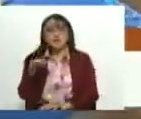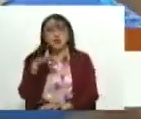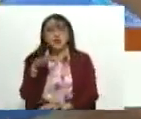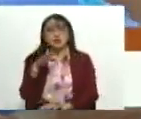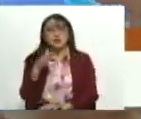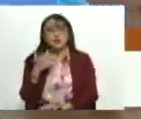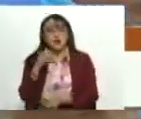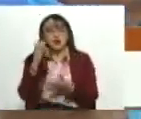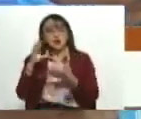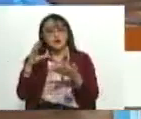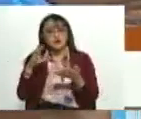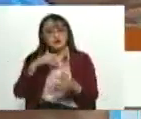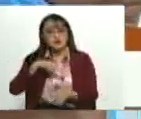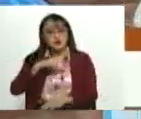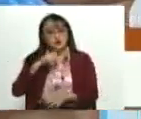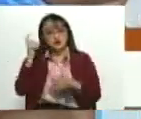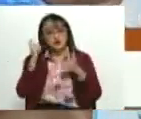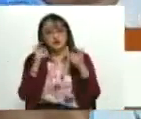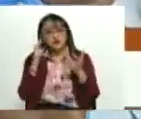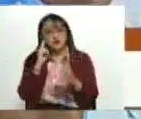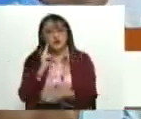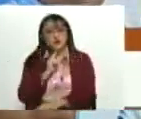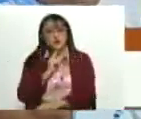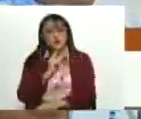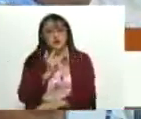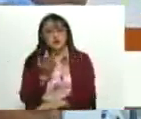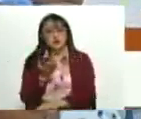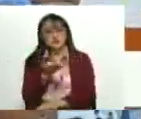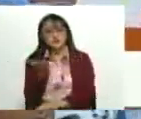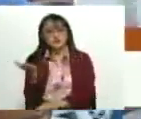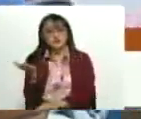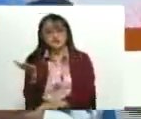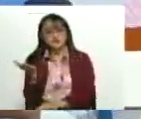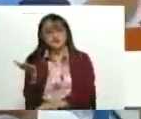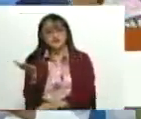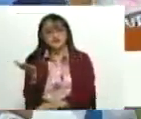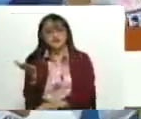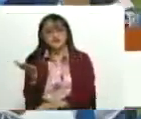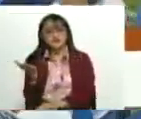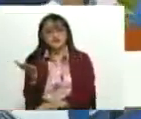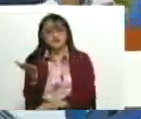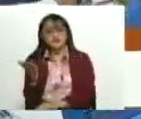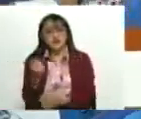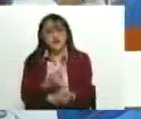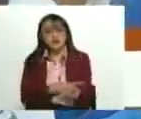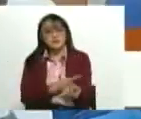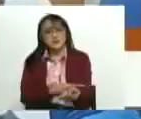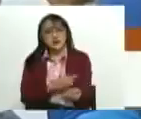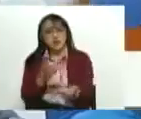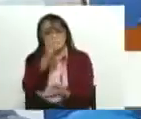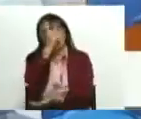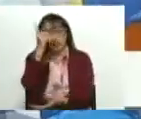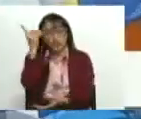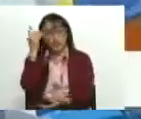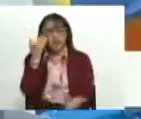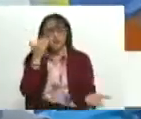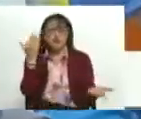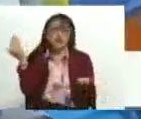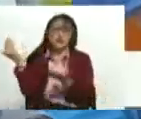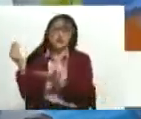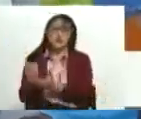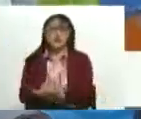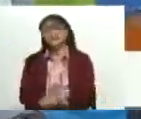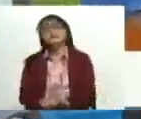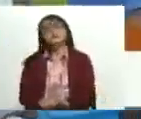que nos caracteriza a los chavistas, a los bolivarianos. Con ustedes, el hermano Diosdado